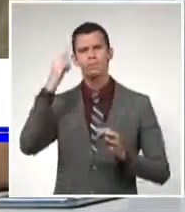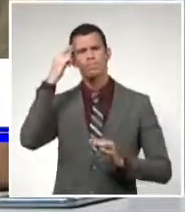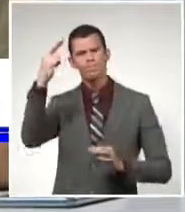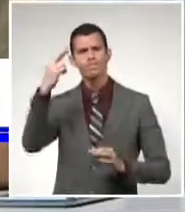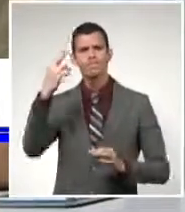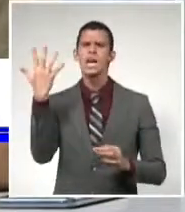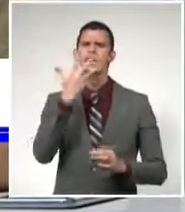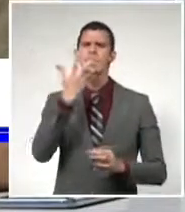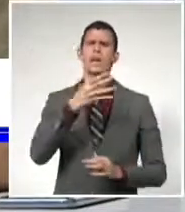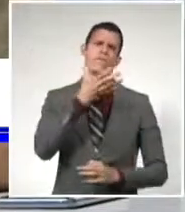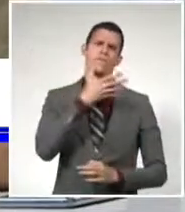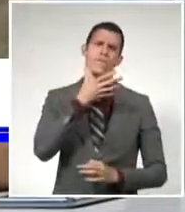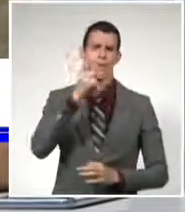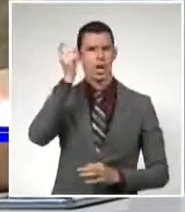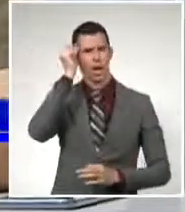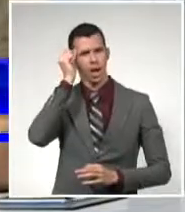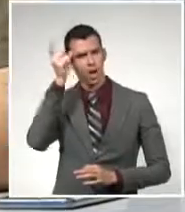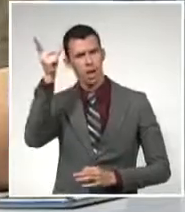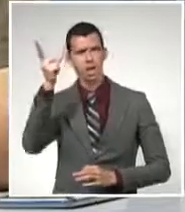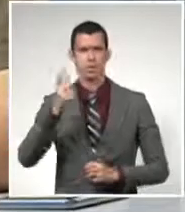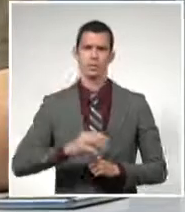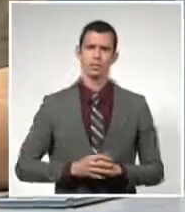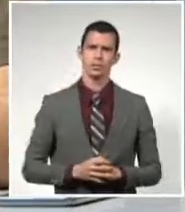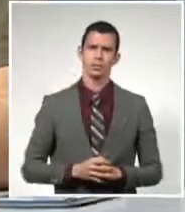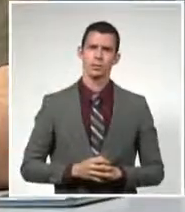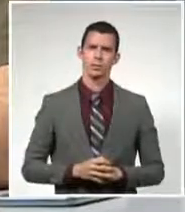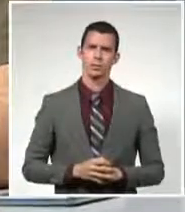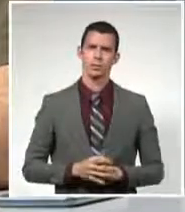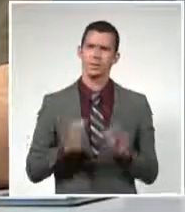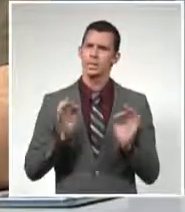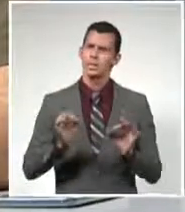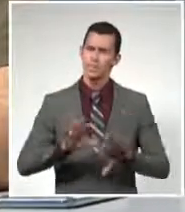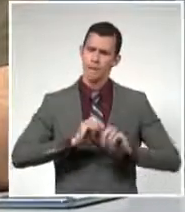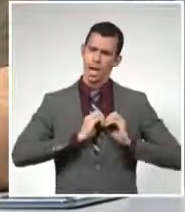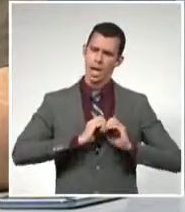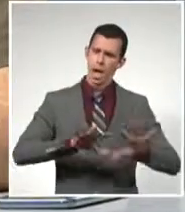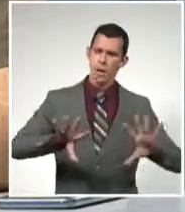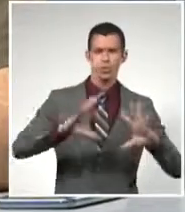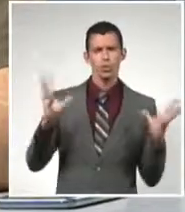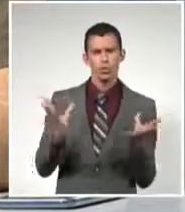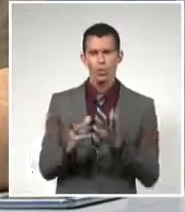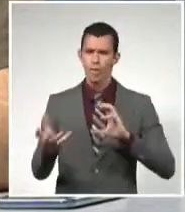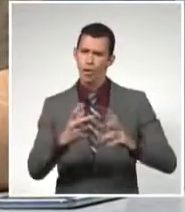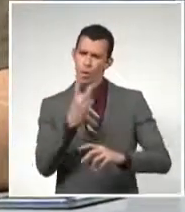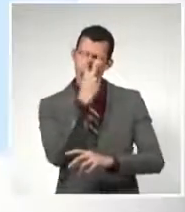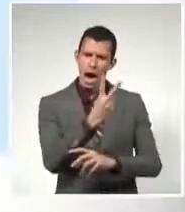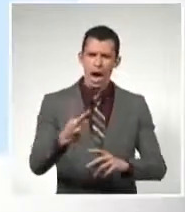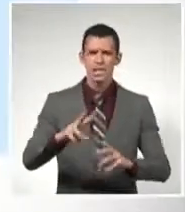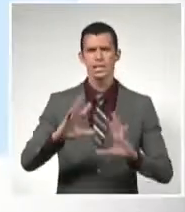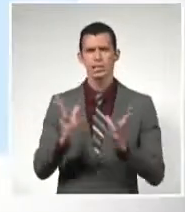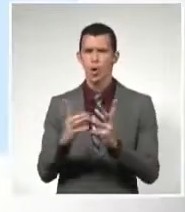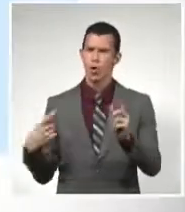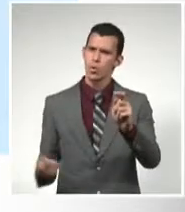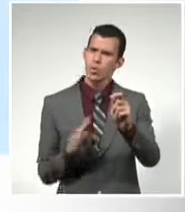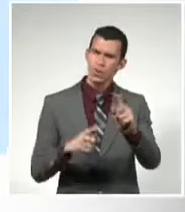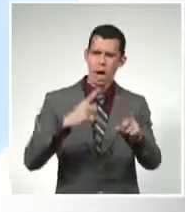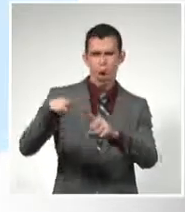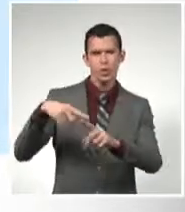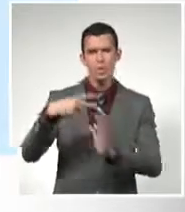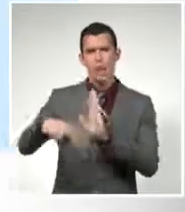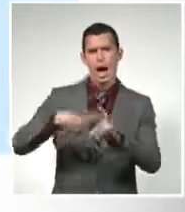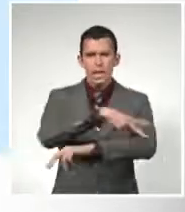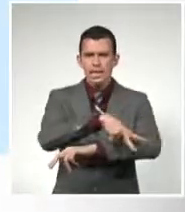las enseñanzas de Fidel en su enorme legado humanista y antiimperialista. Las etiquetas